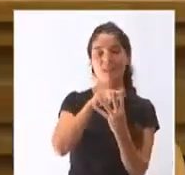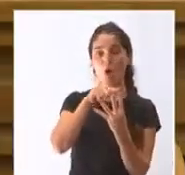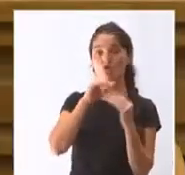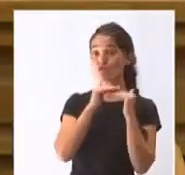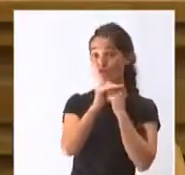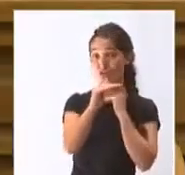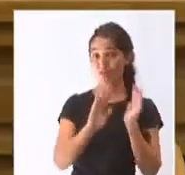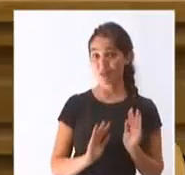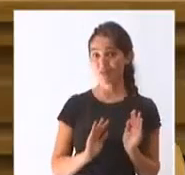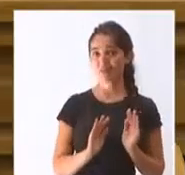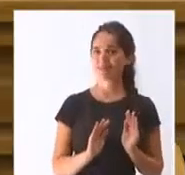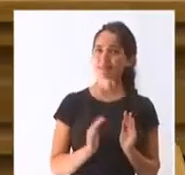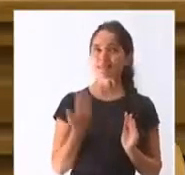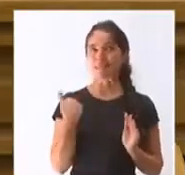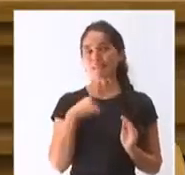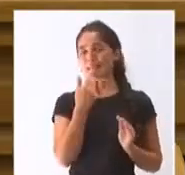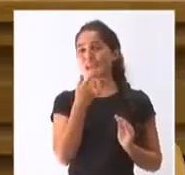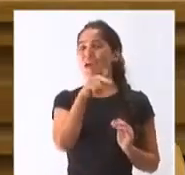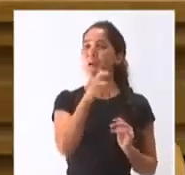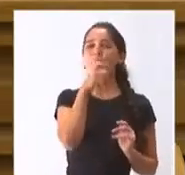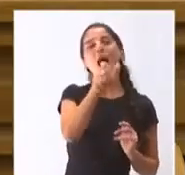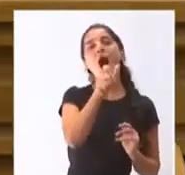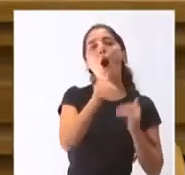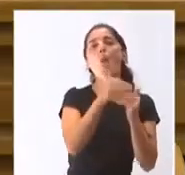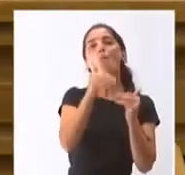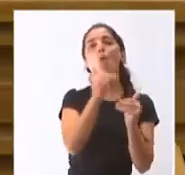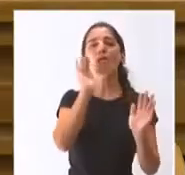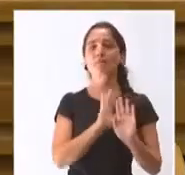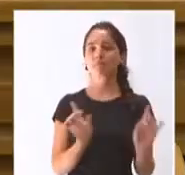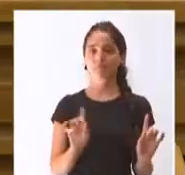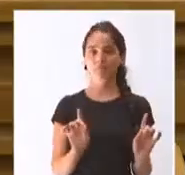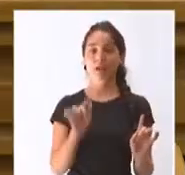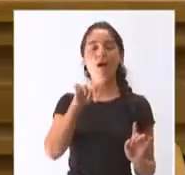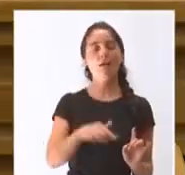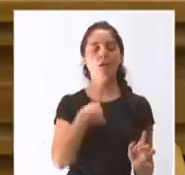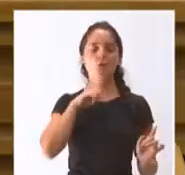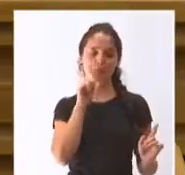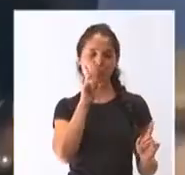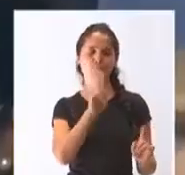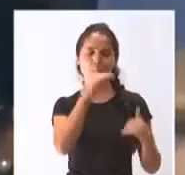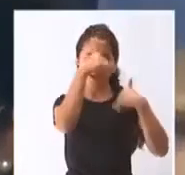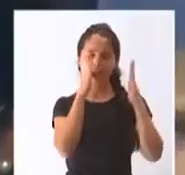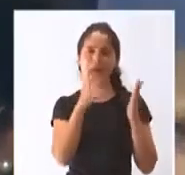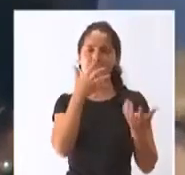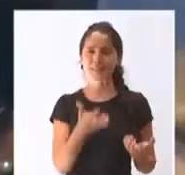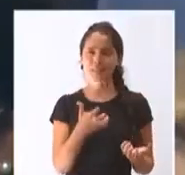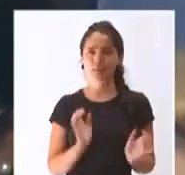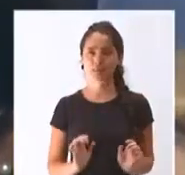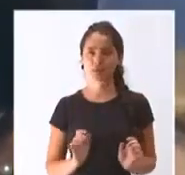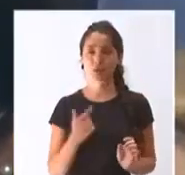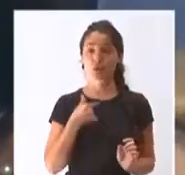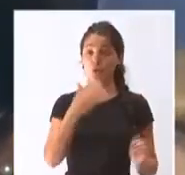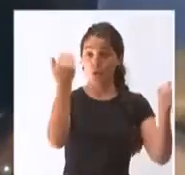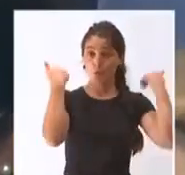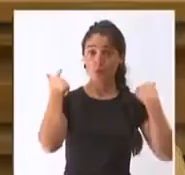digo de por delante que no es una palabra de moda nosotros aquí no lo tomamos muy en serio como presidente estoy muy